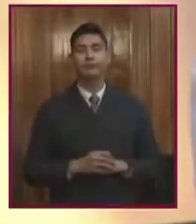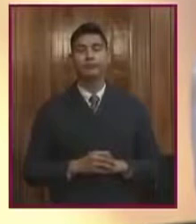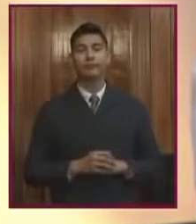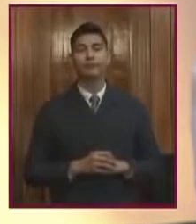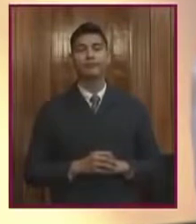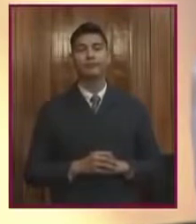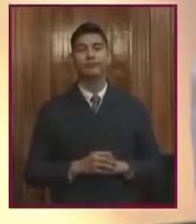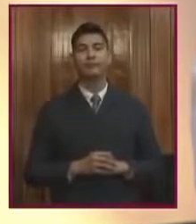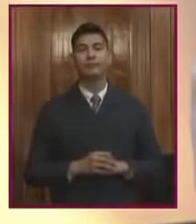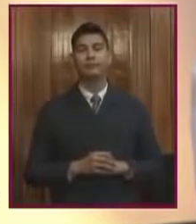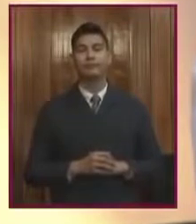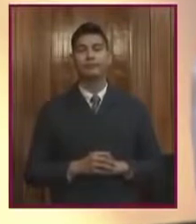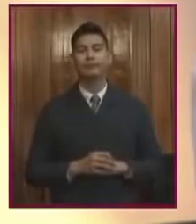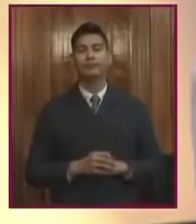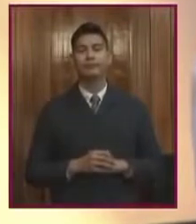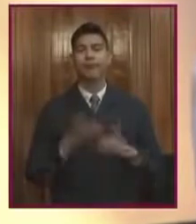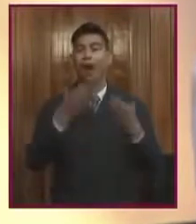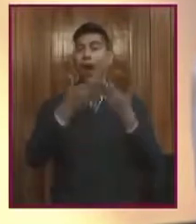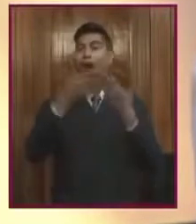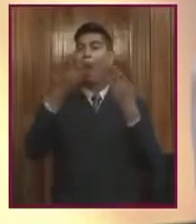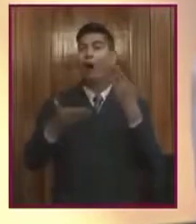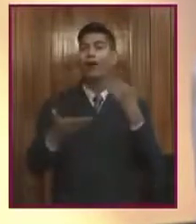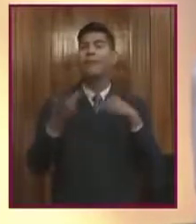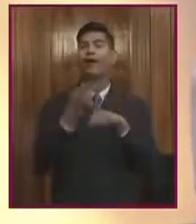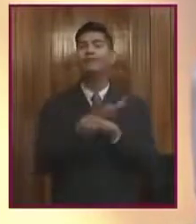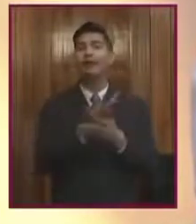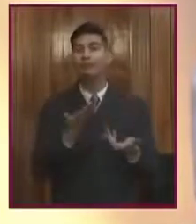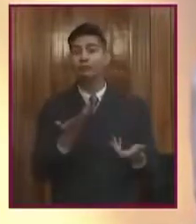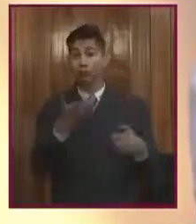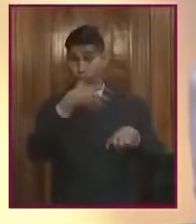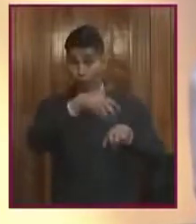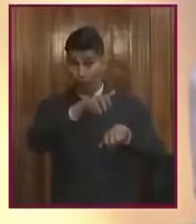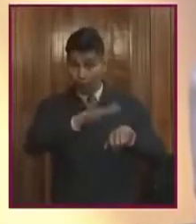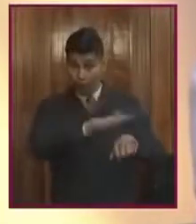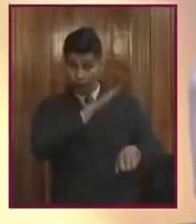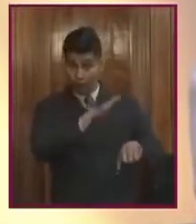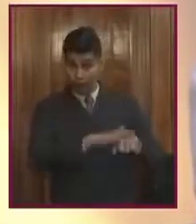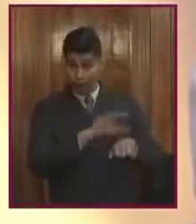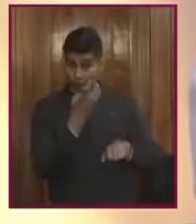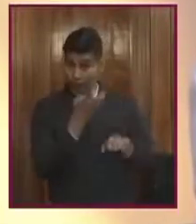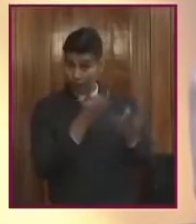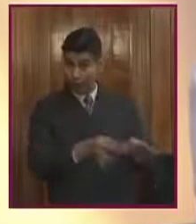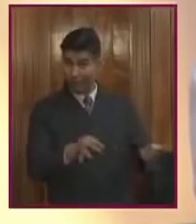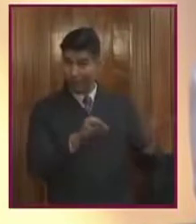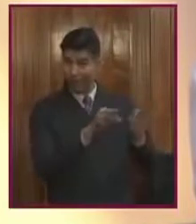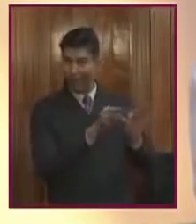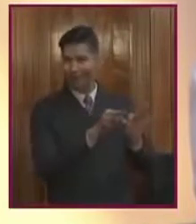Vivimos en el error de los puntajes. Privilegiar